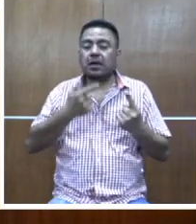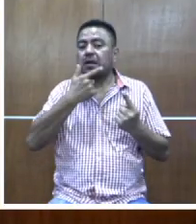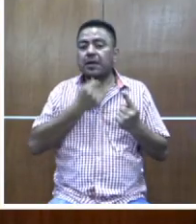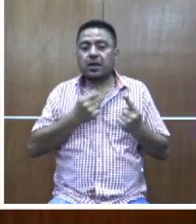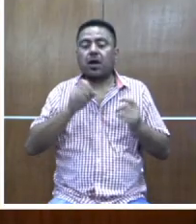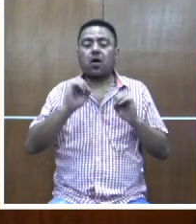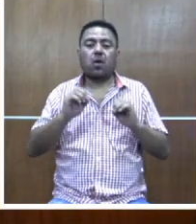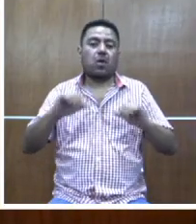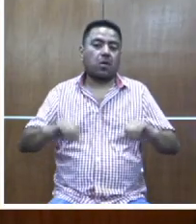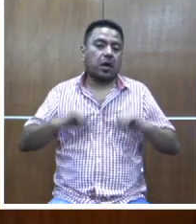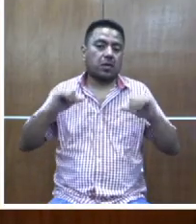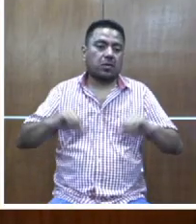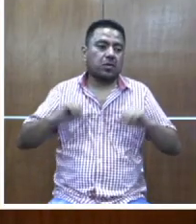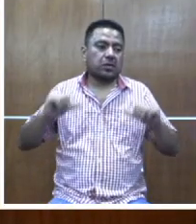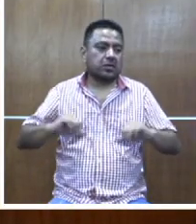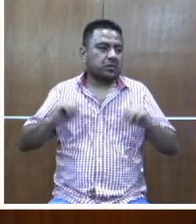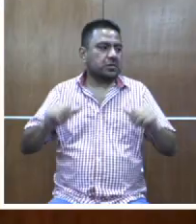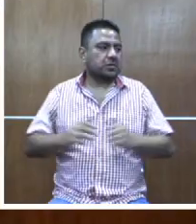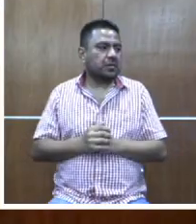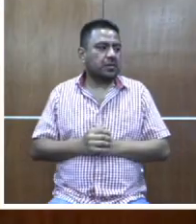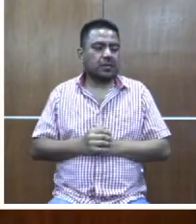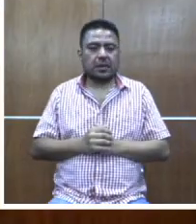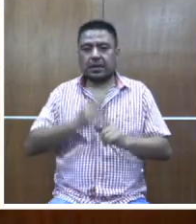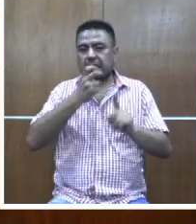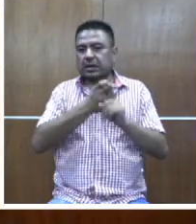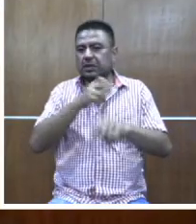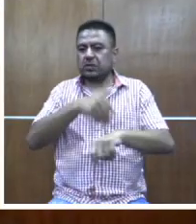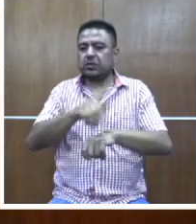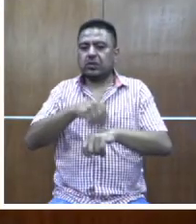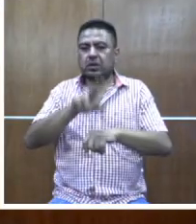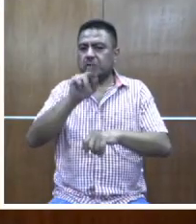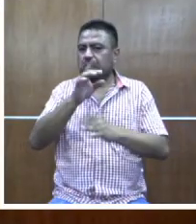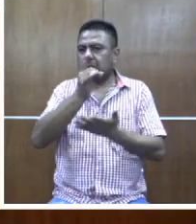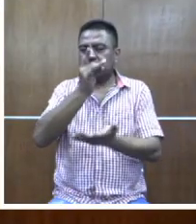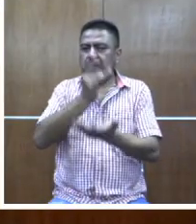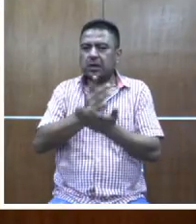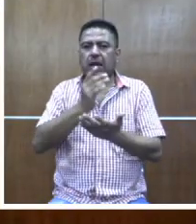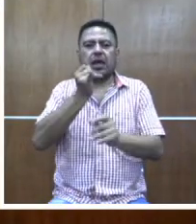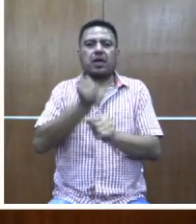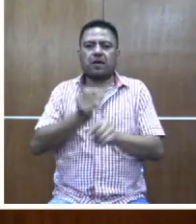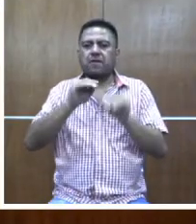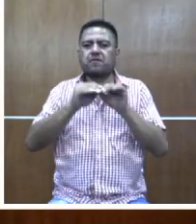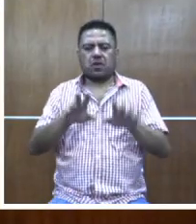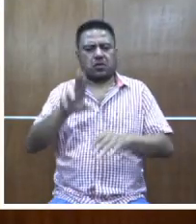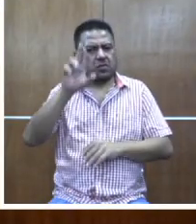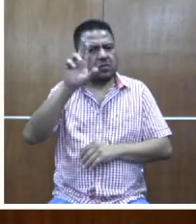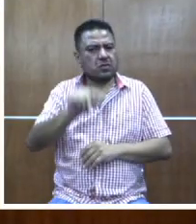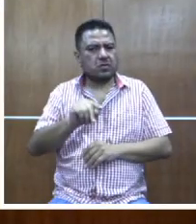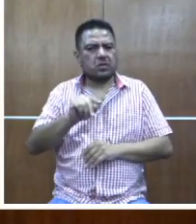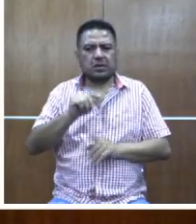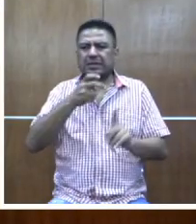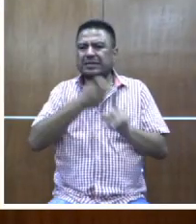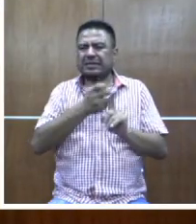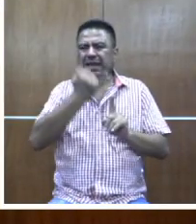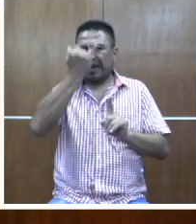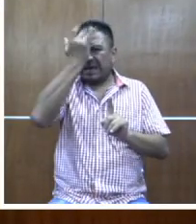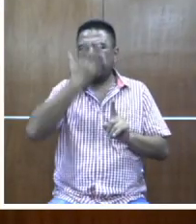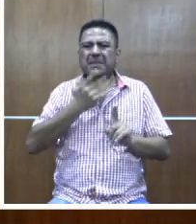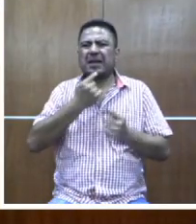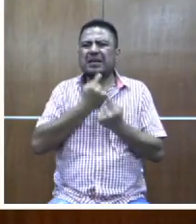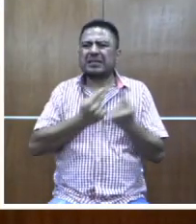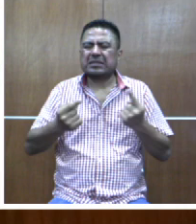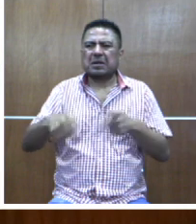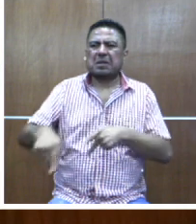niños o adolescentes. Estos números no solo son datos, son rostros de